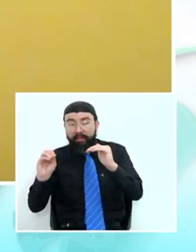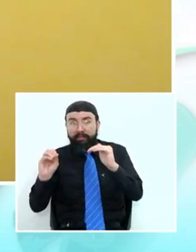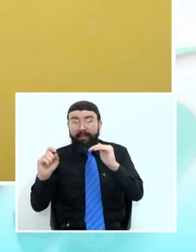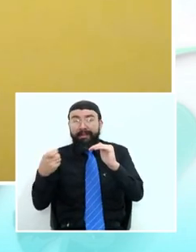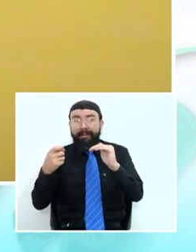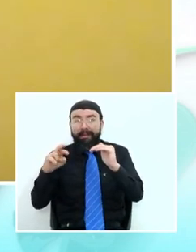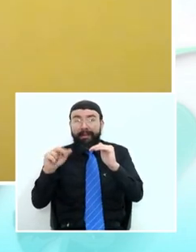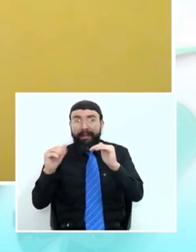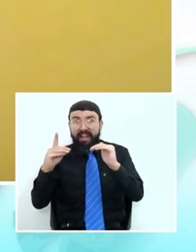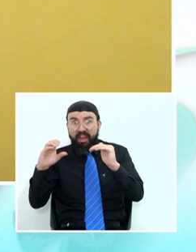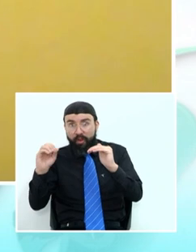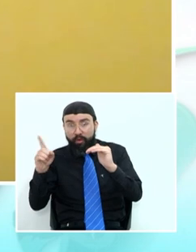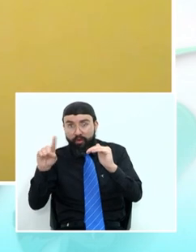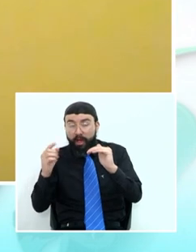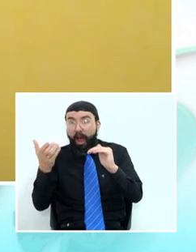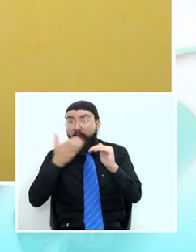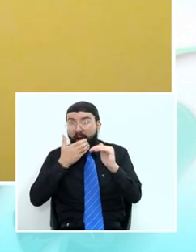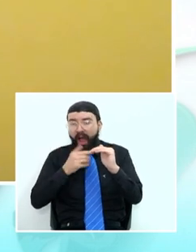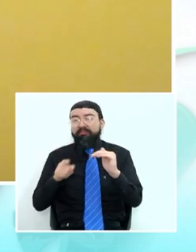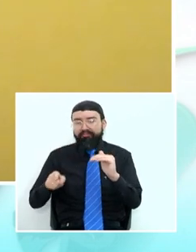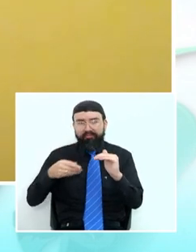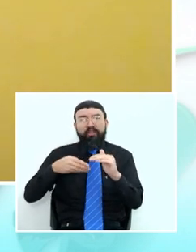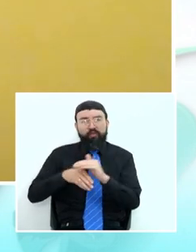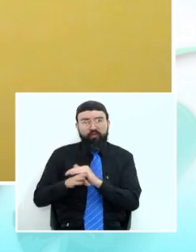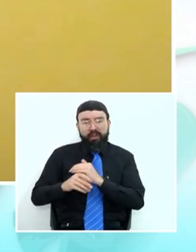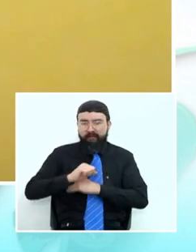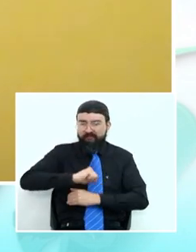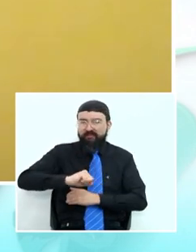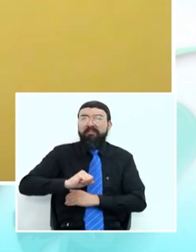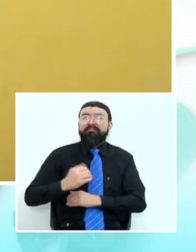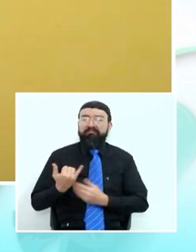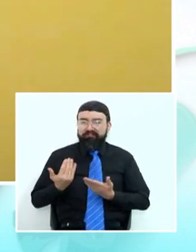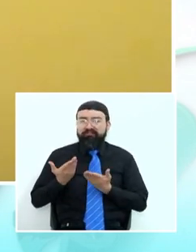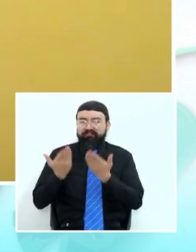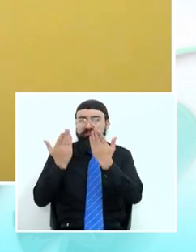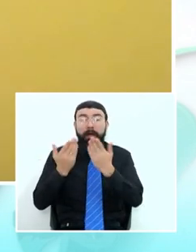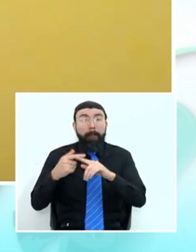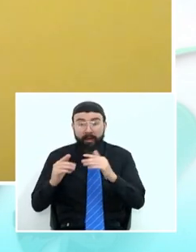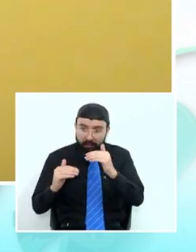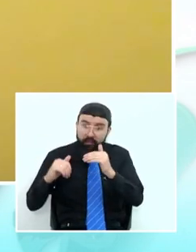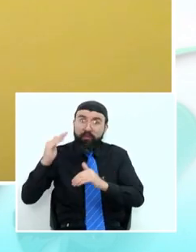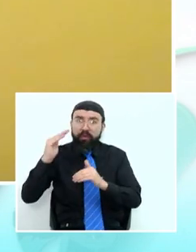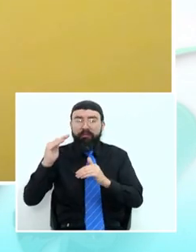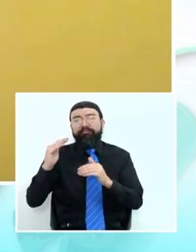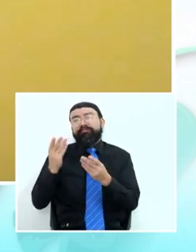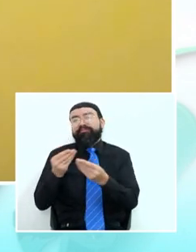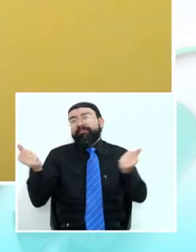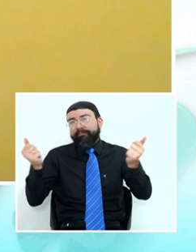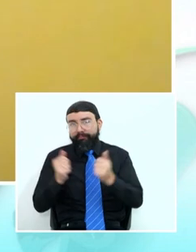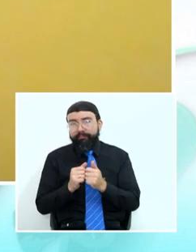grados, esa vitamina se conserva, pero si pasa de ahí, se quema. La molécula